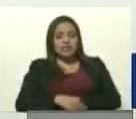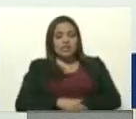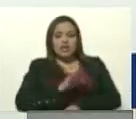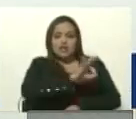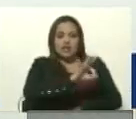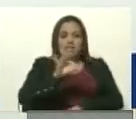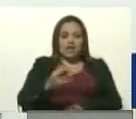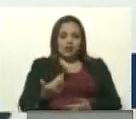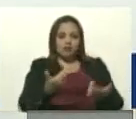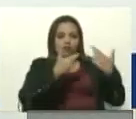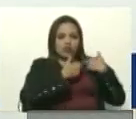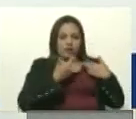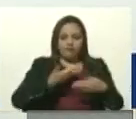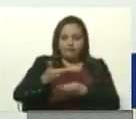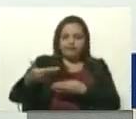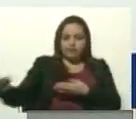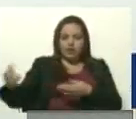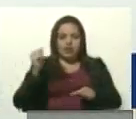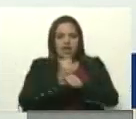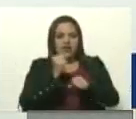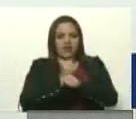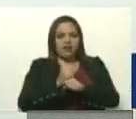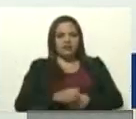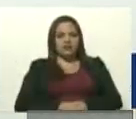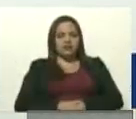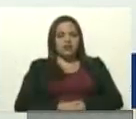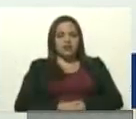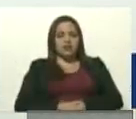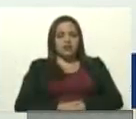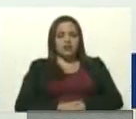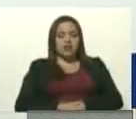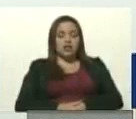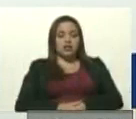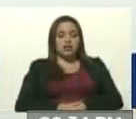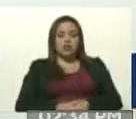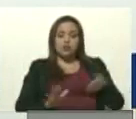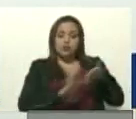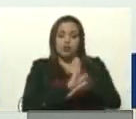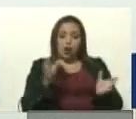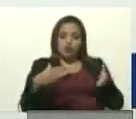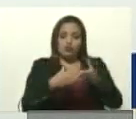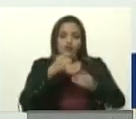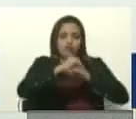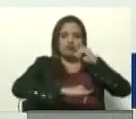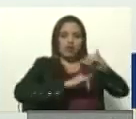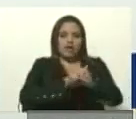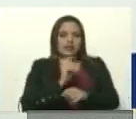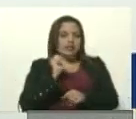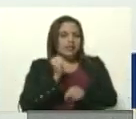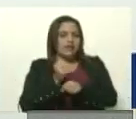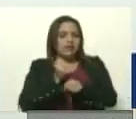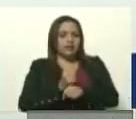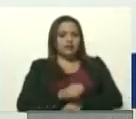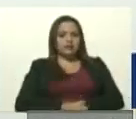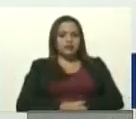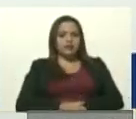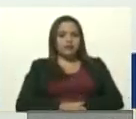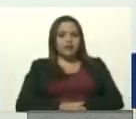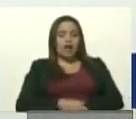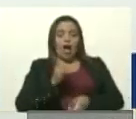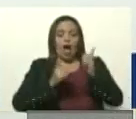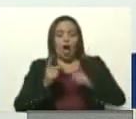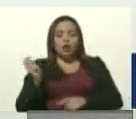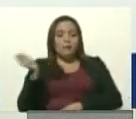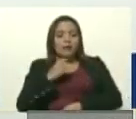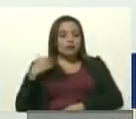delegados empleadores en la Conferencia Internacional de Trabajo. Desde hace varios meses